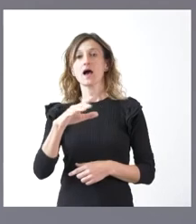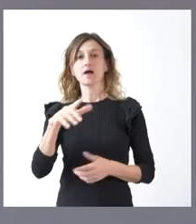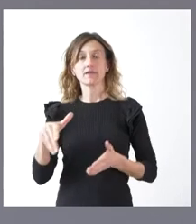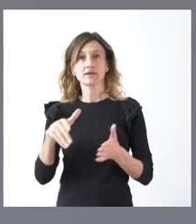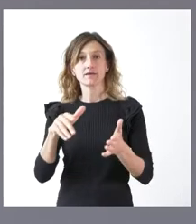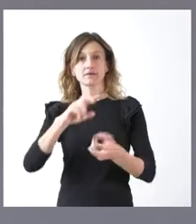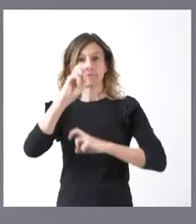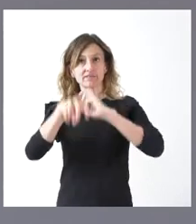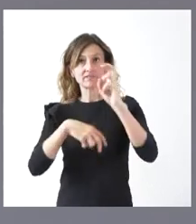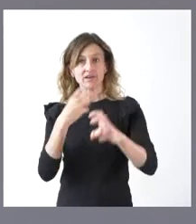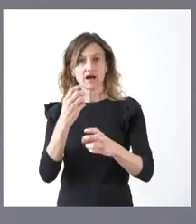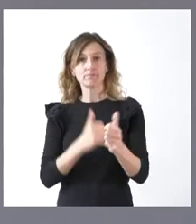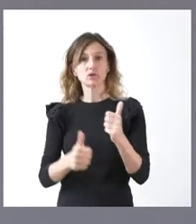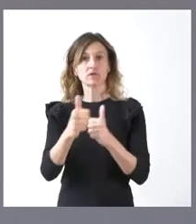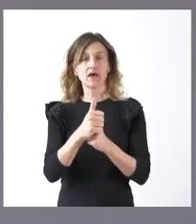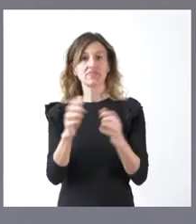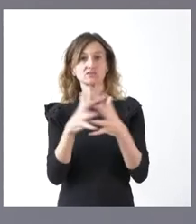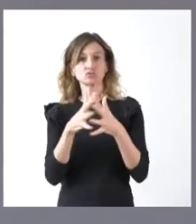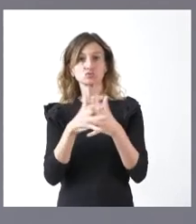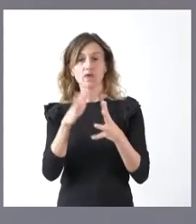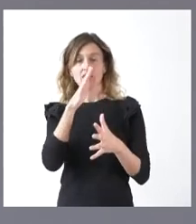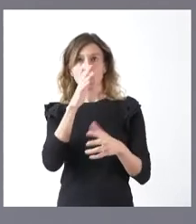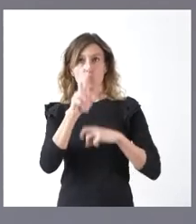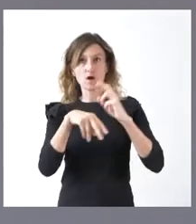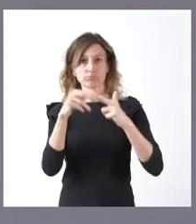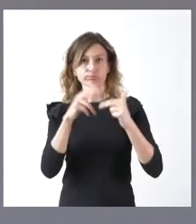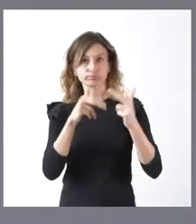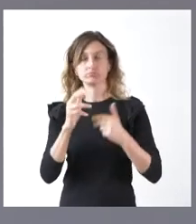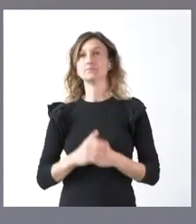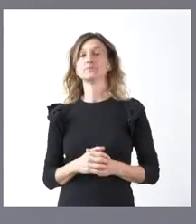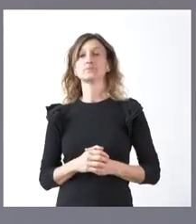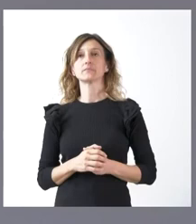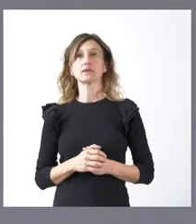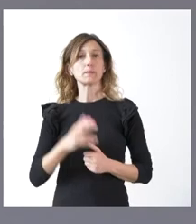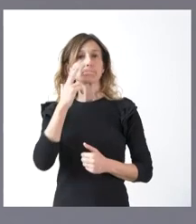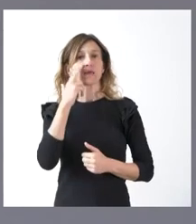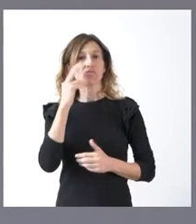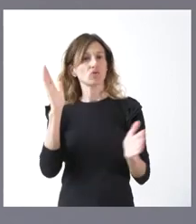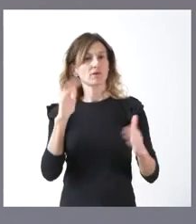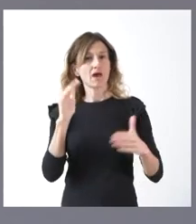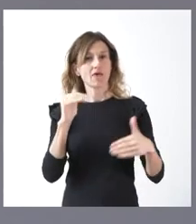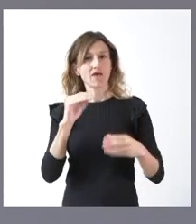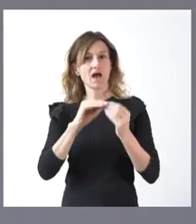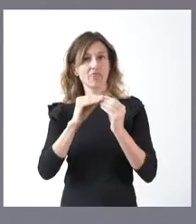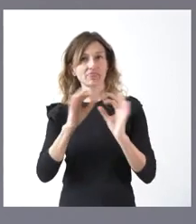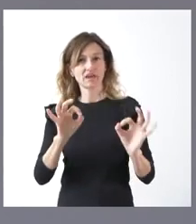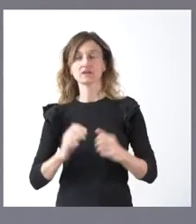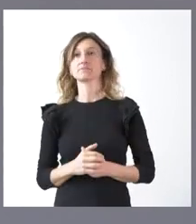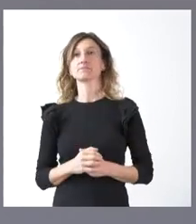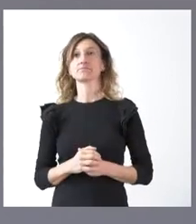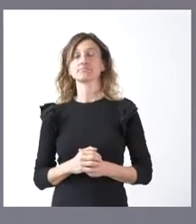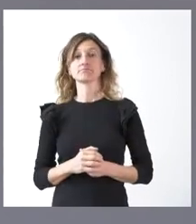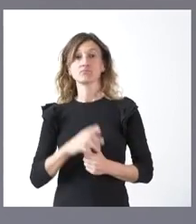rectificar a dar prioridad a las infraestructuras hidráulicas a que no tenga miedo en hacer estas actuaciones que